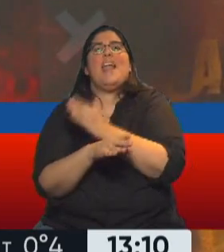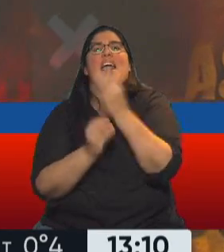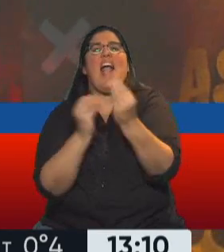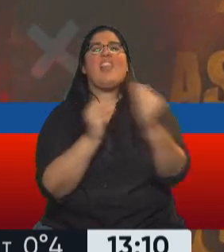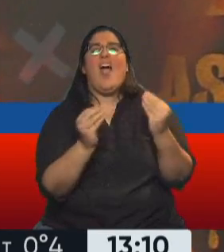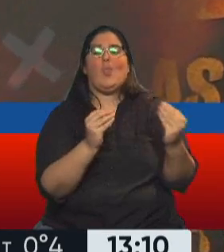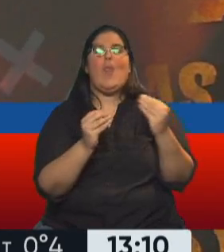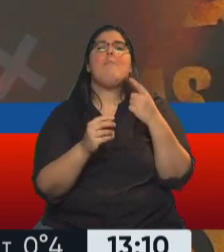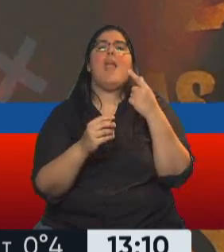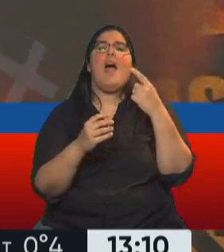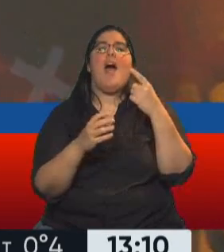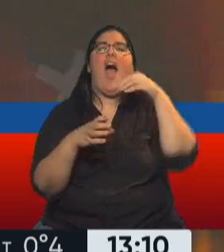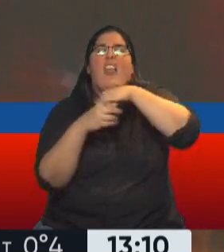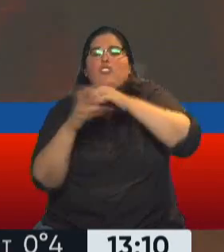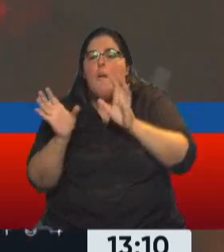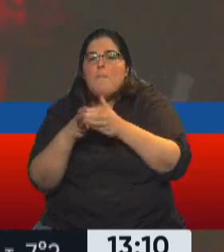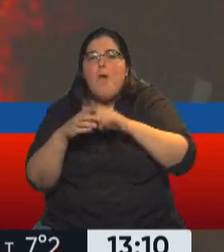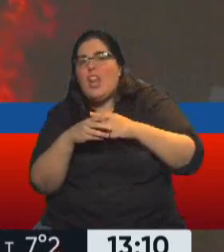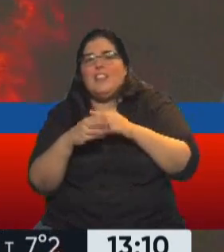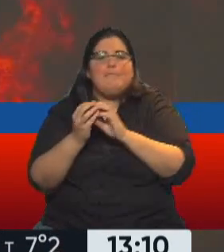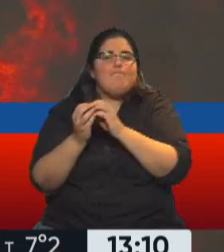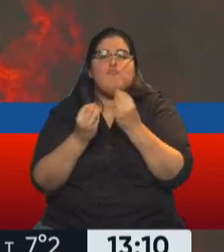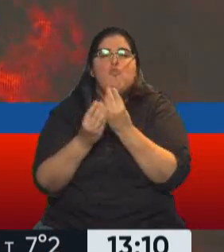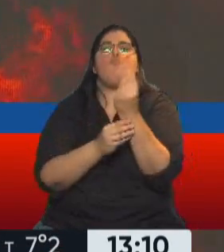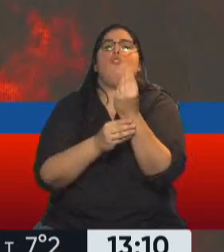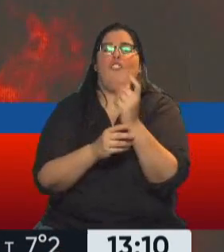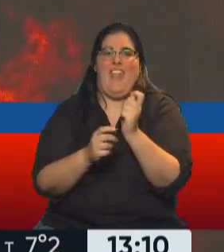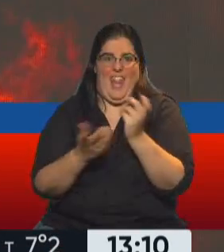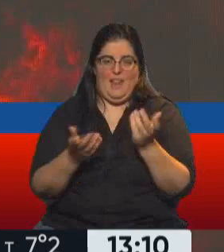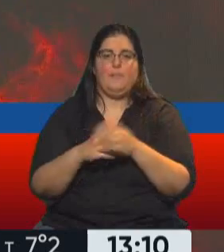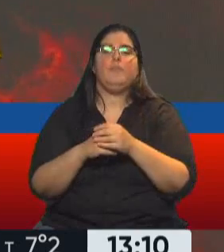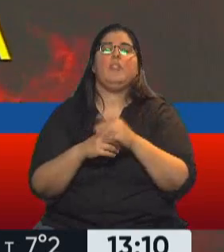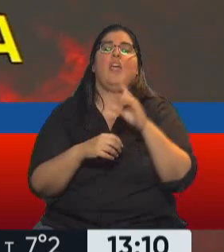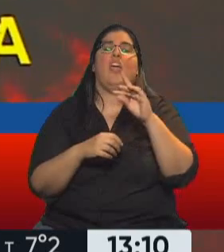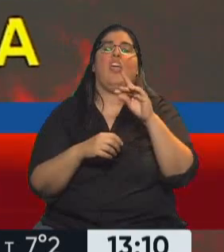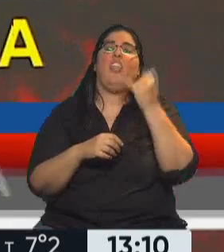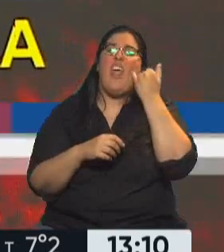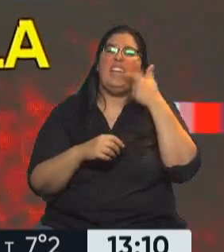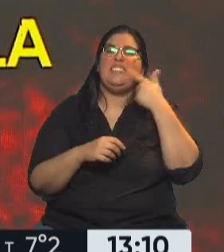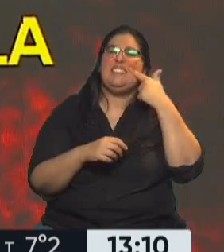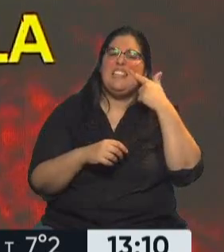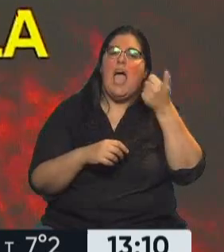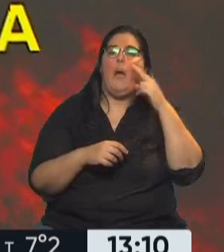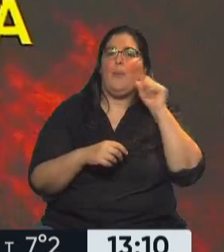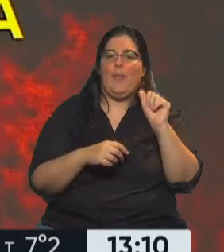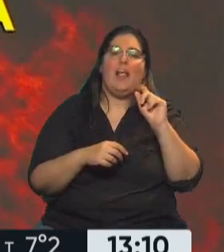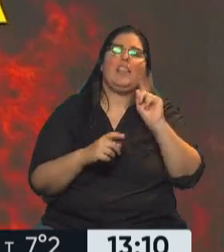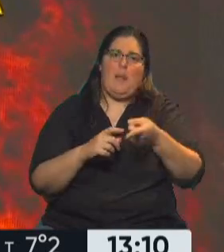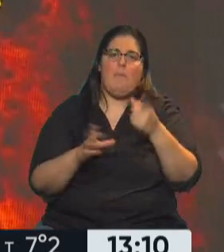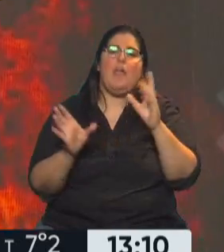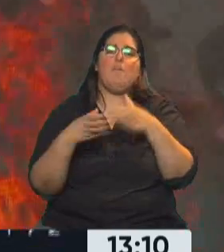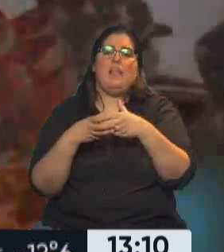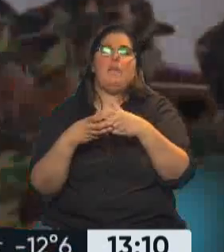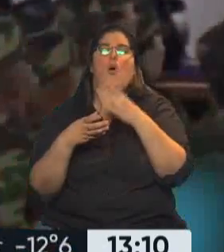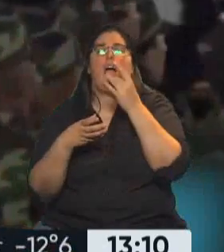interna partidaria. Y también Daisy Dávila Rivas, del partido también Unidad Nacional Azul y Blanco. Vamos